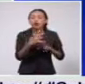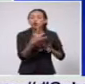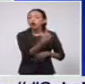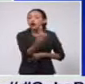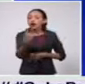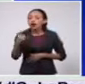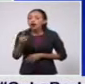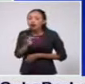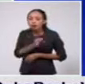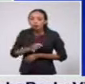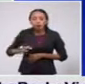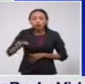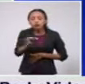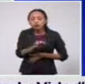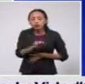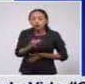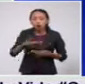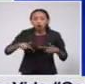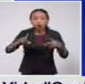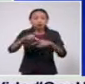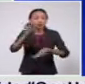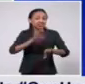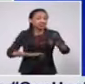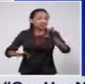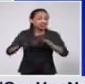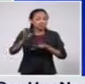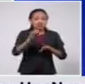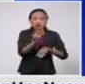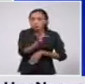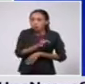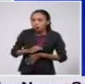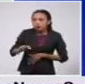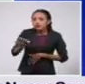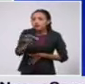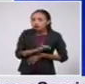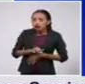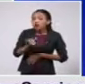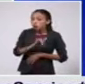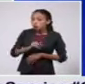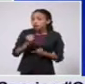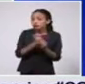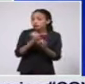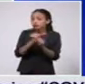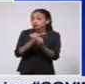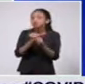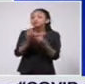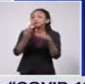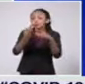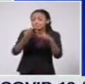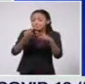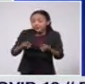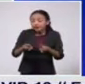Los consejos de defensa municipales también, pero indiscutiblemente